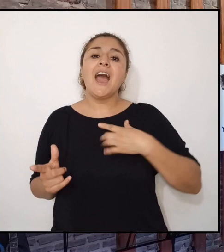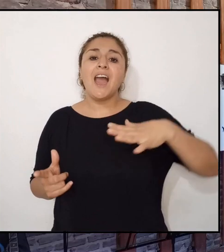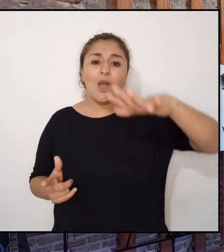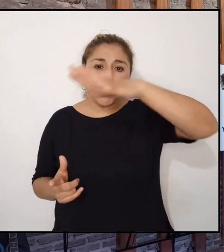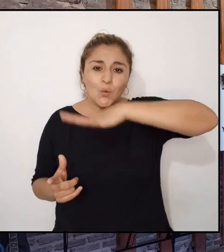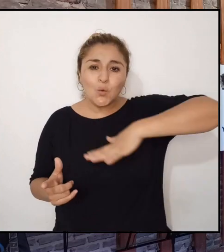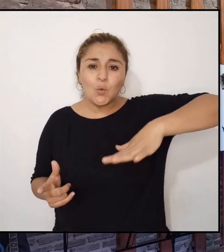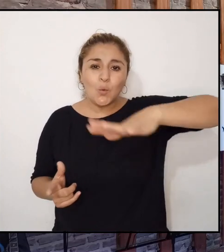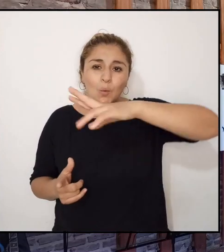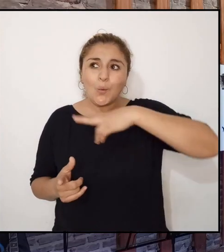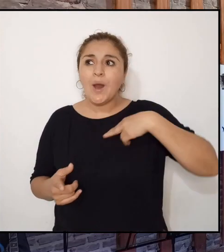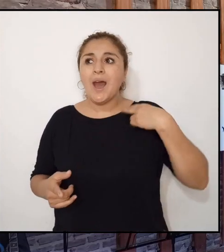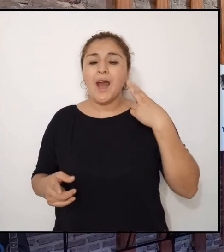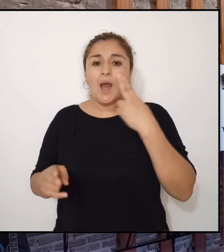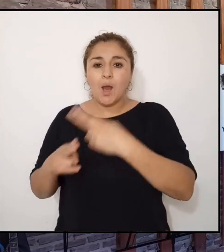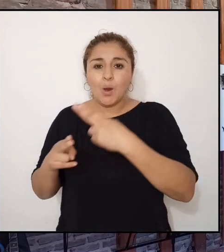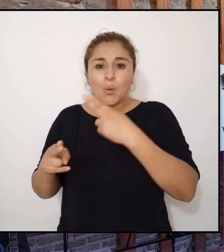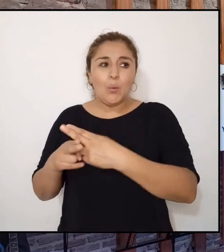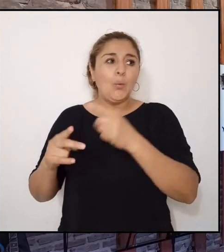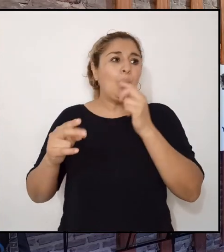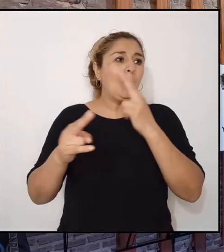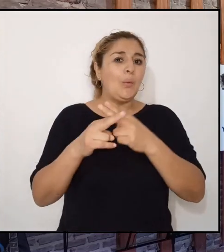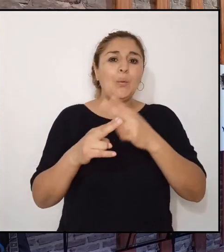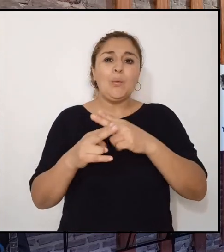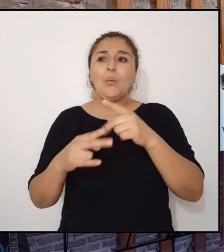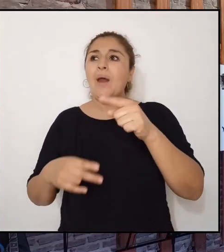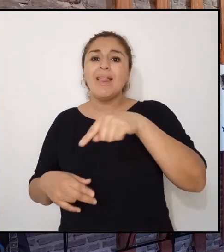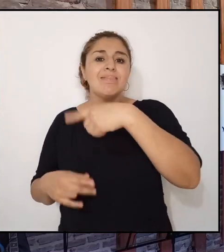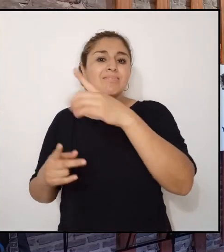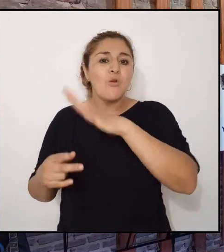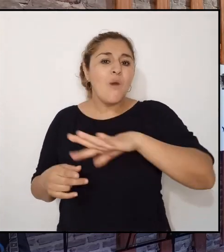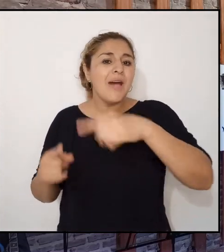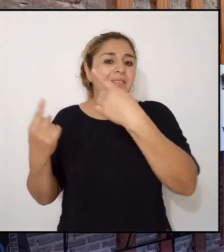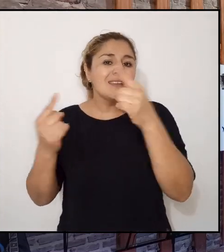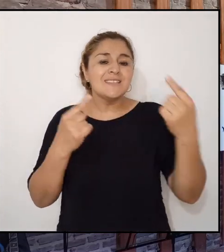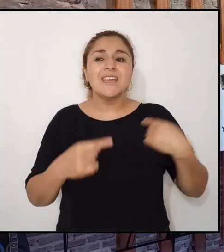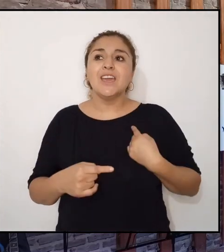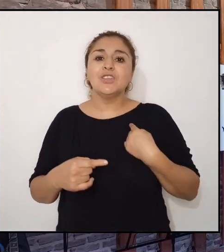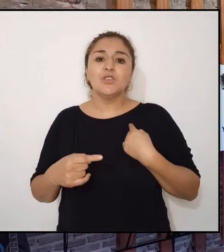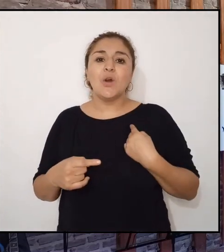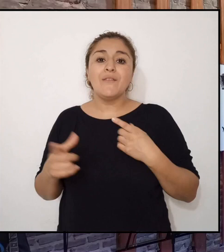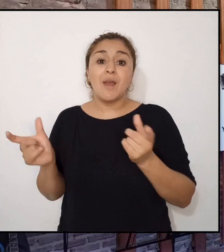que el Señor hacía milagros, etc. Y yo digo, genial,